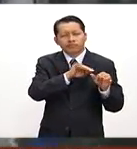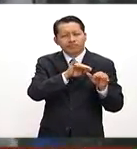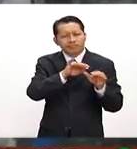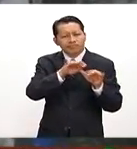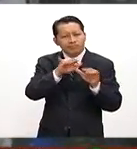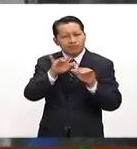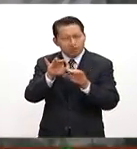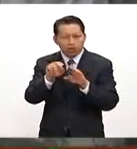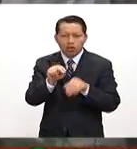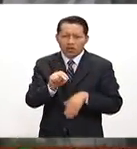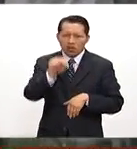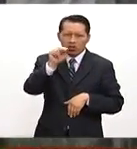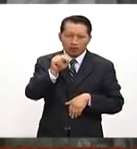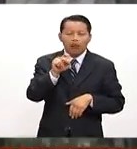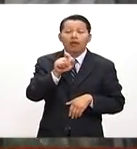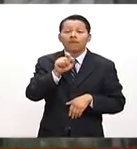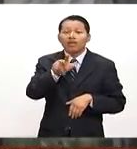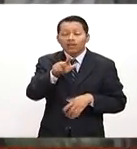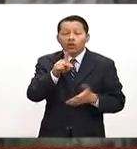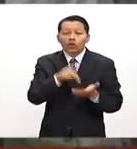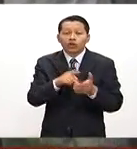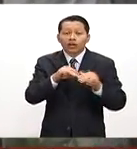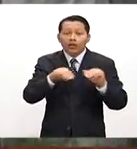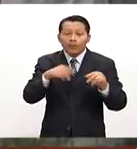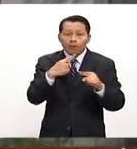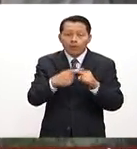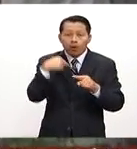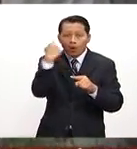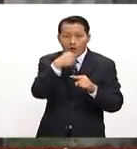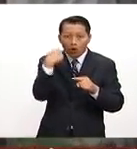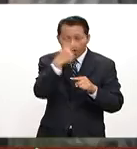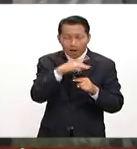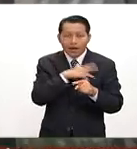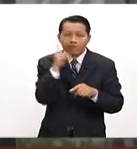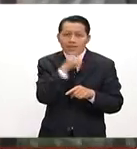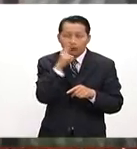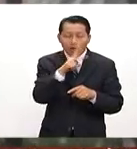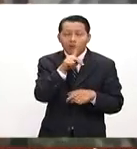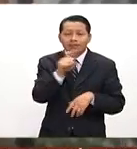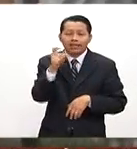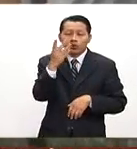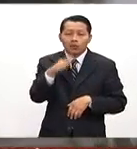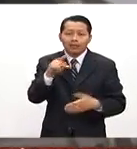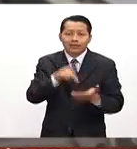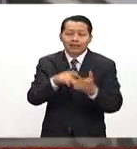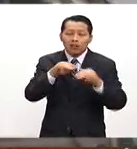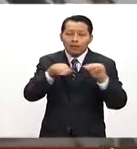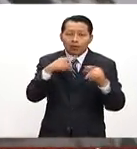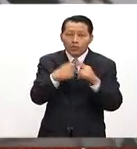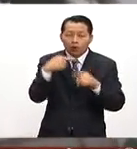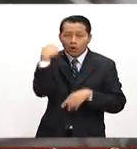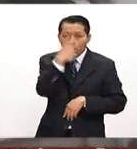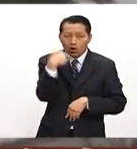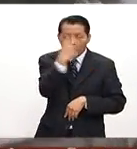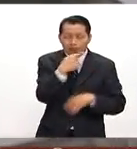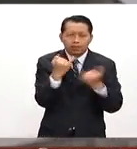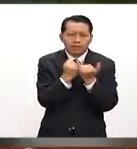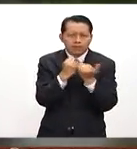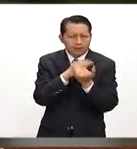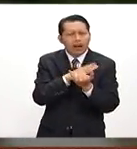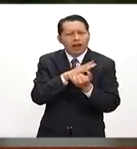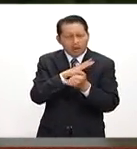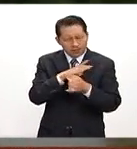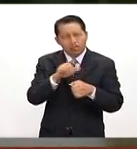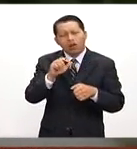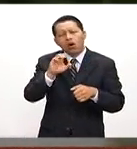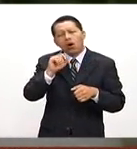norte a 28 kilómetros por hora con vientos máximos de 110 kilómetros por hora. Se prevé oleaje, por